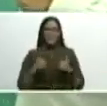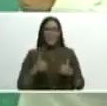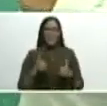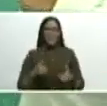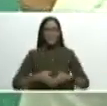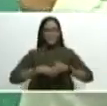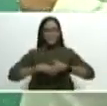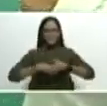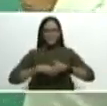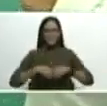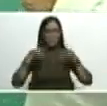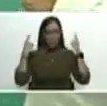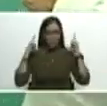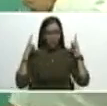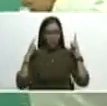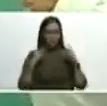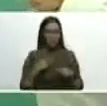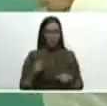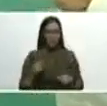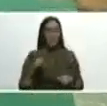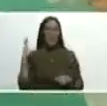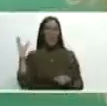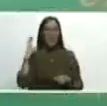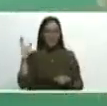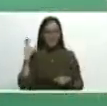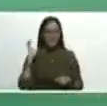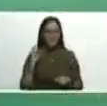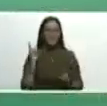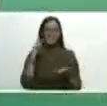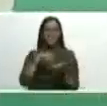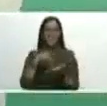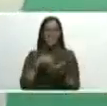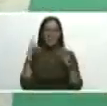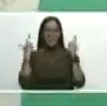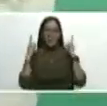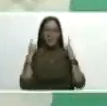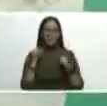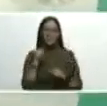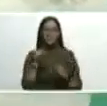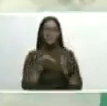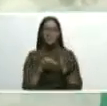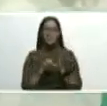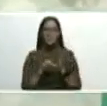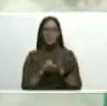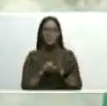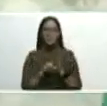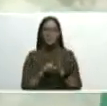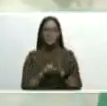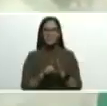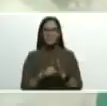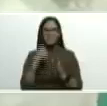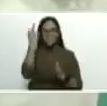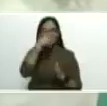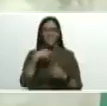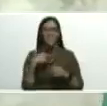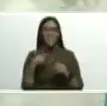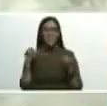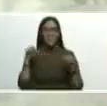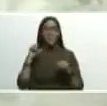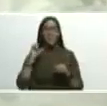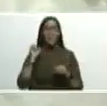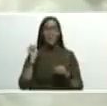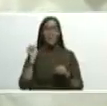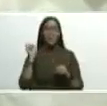saludarlos. ¿Guaireñas? ¿No? Caraqueñas en La Guaira. ¿Y tú de dónde eres, Barquis? ¿Tienes careguaro, vale? ¿Dónde vaya?